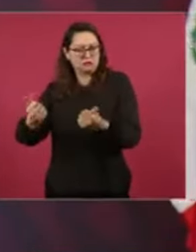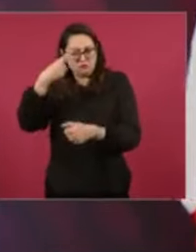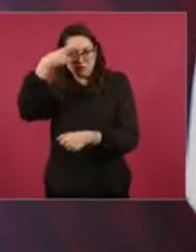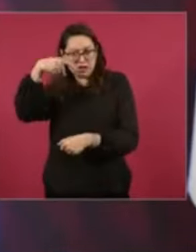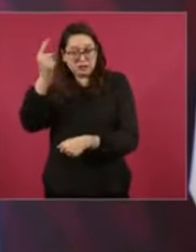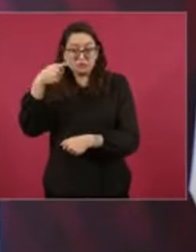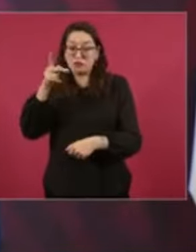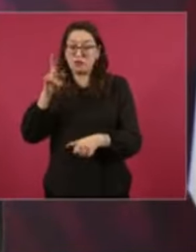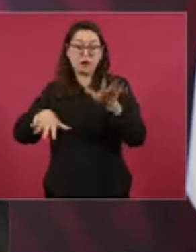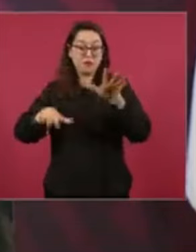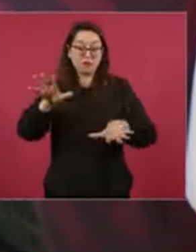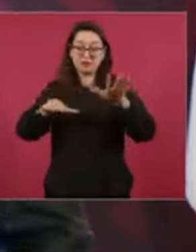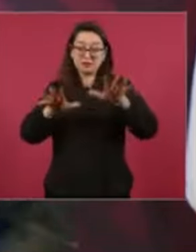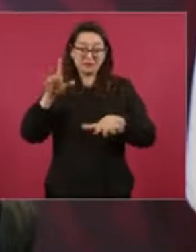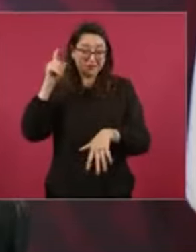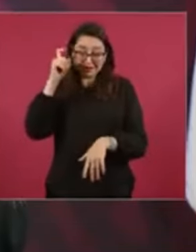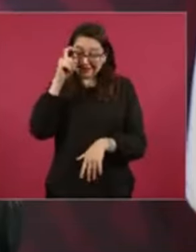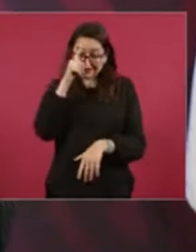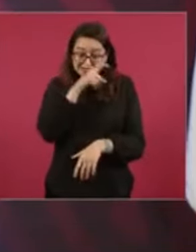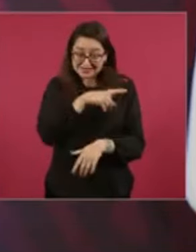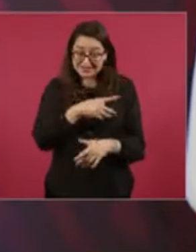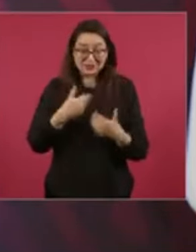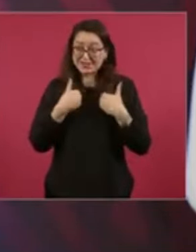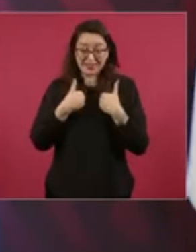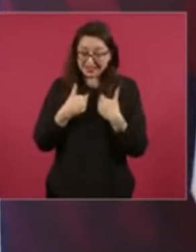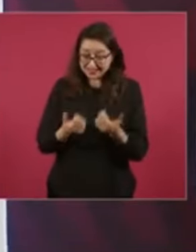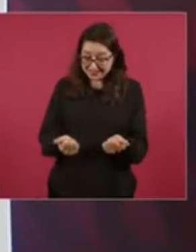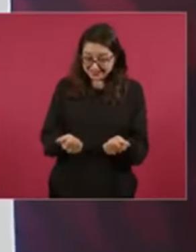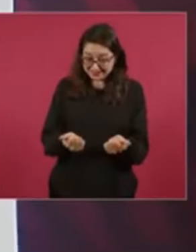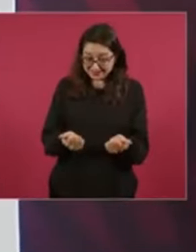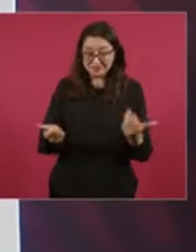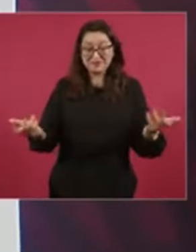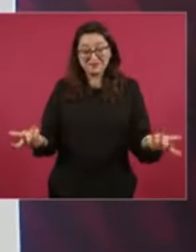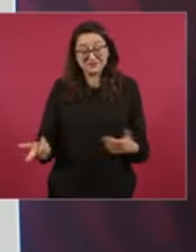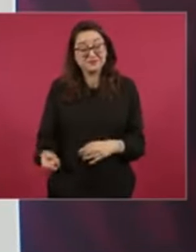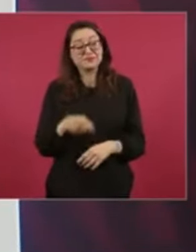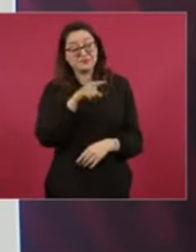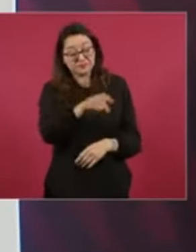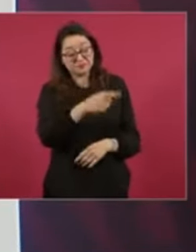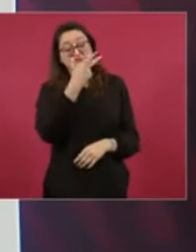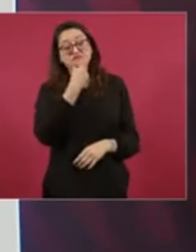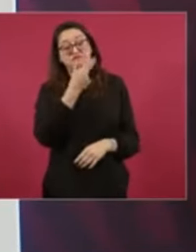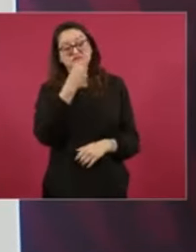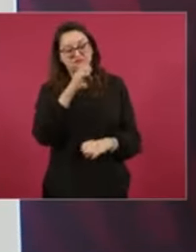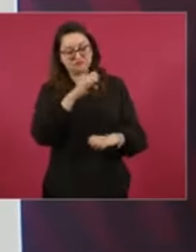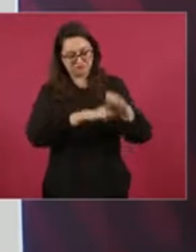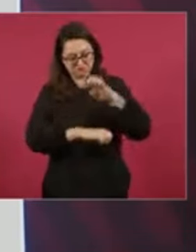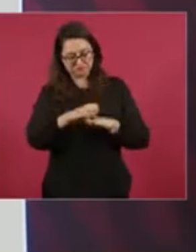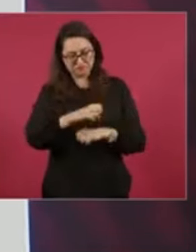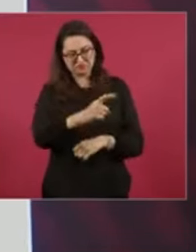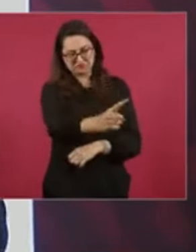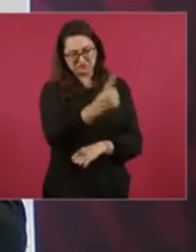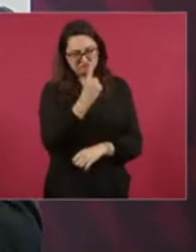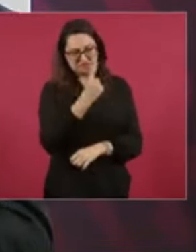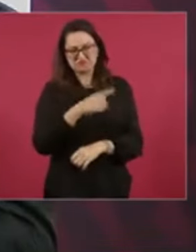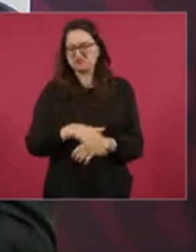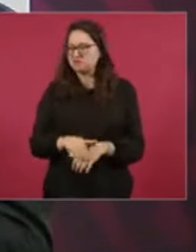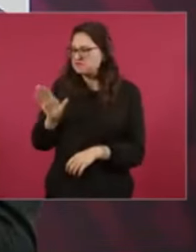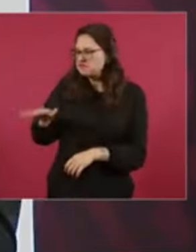necesiten, puedan disfrutarlo cómodamente, mis queridos adultos mayores. Y bueno, mis queridos adultos, el presidente Andrés Manuel